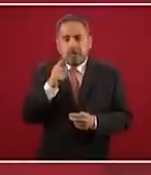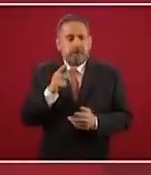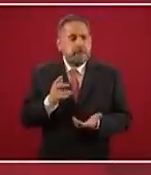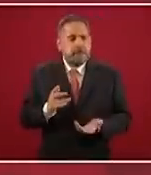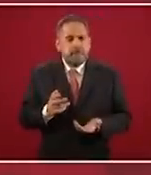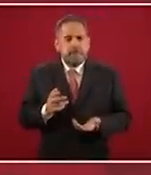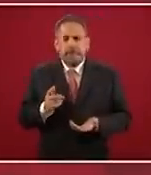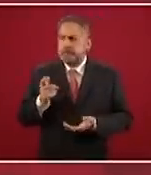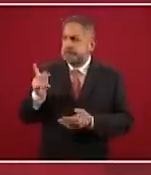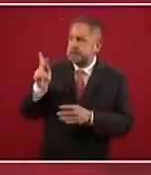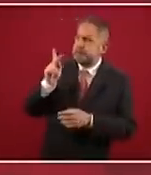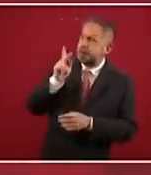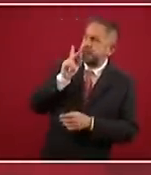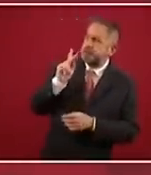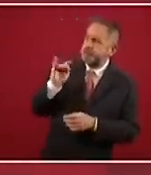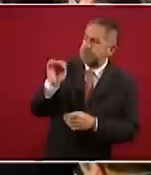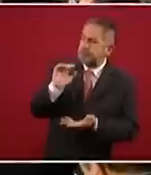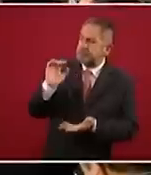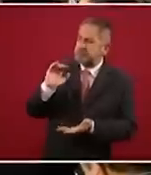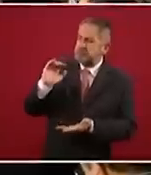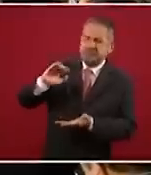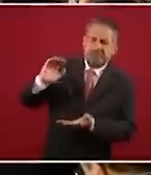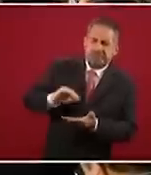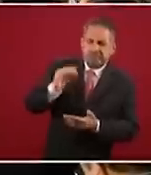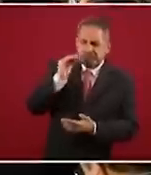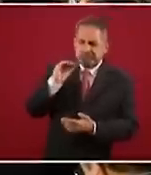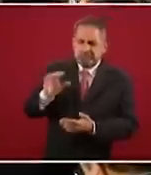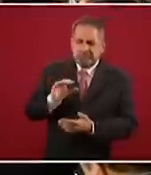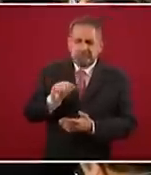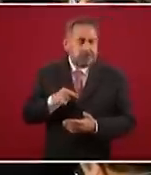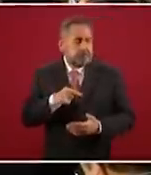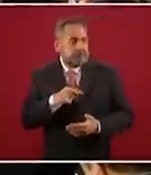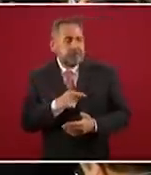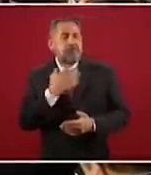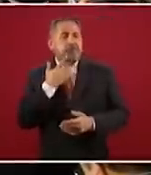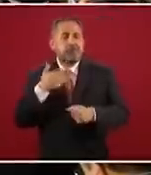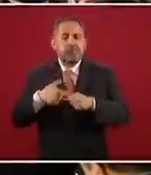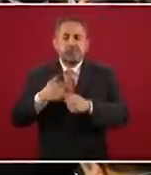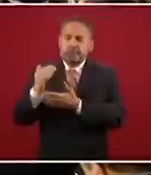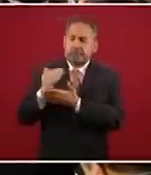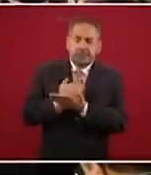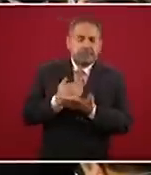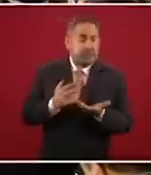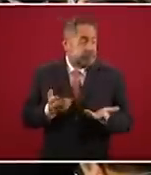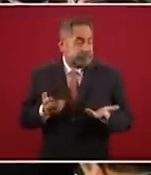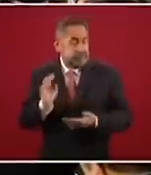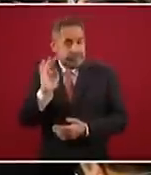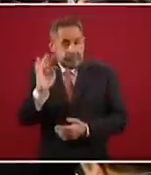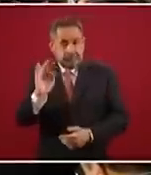reducir la capacidad de distribución de gas de Pemex.